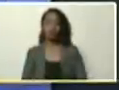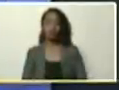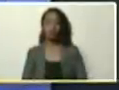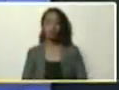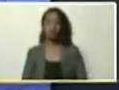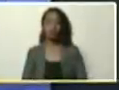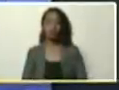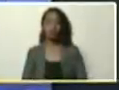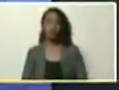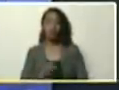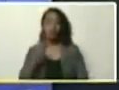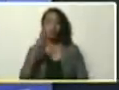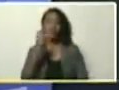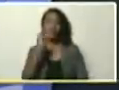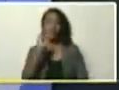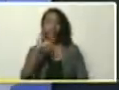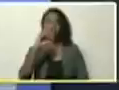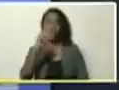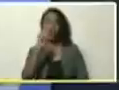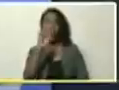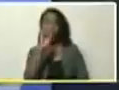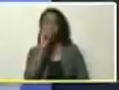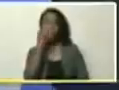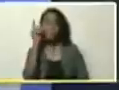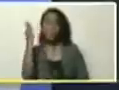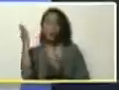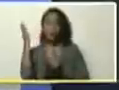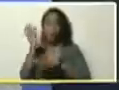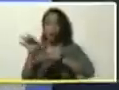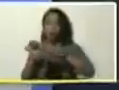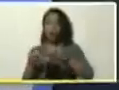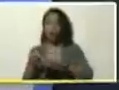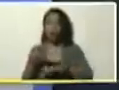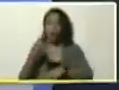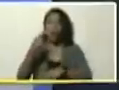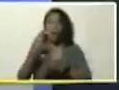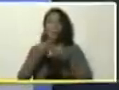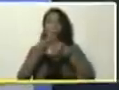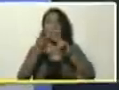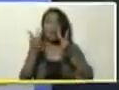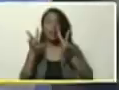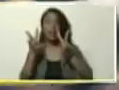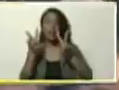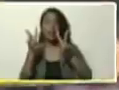A Víctor González del municipio Paz Castillo,